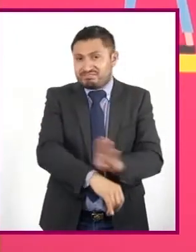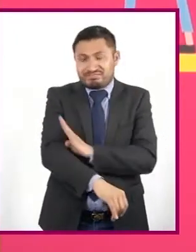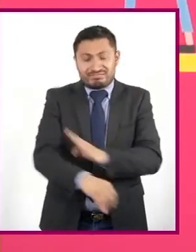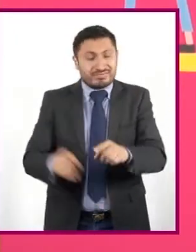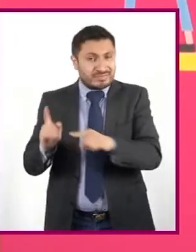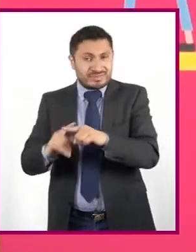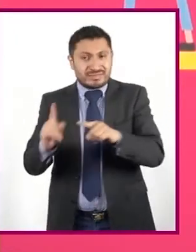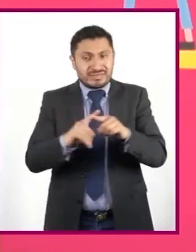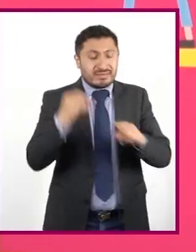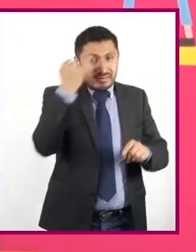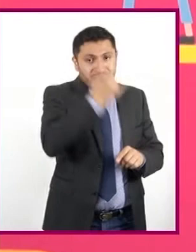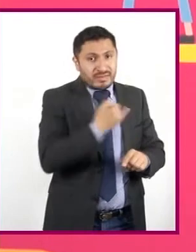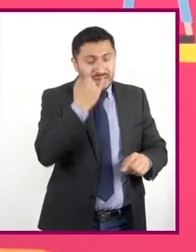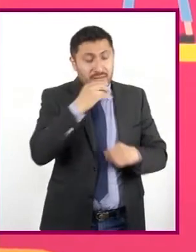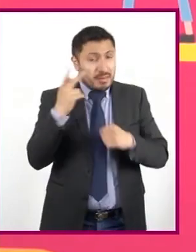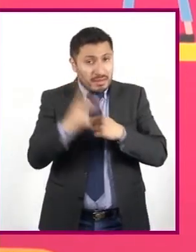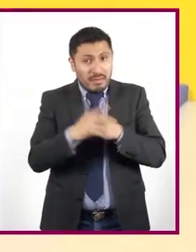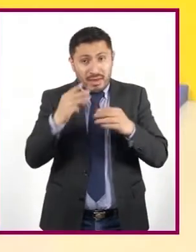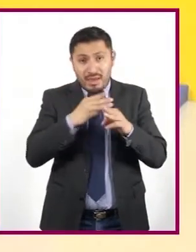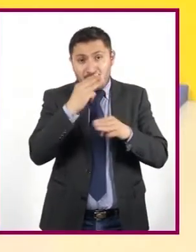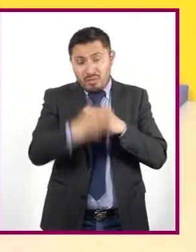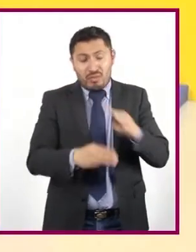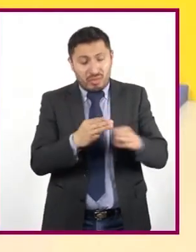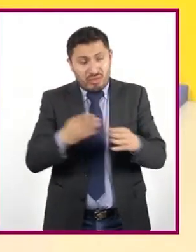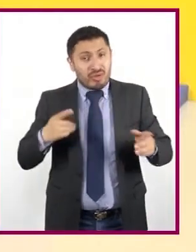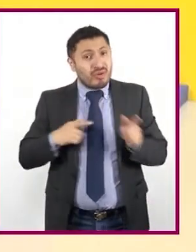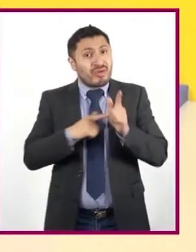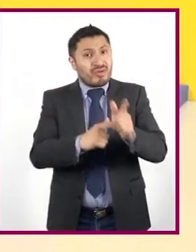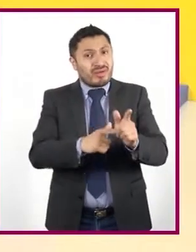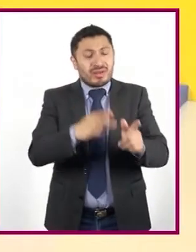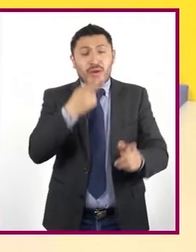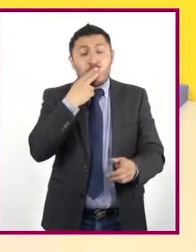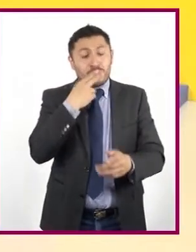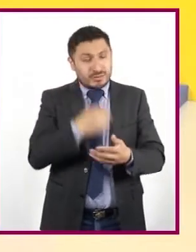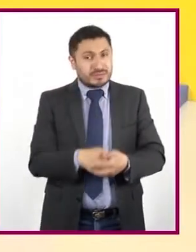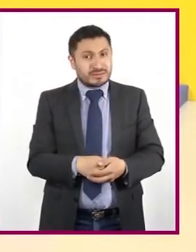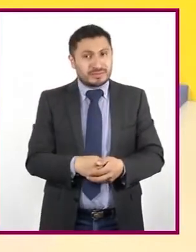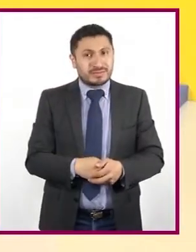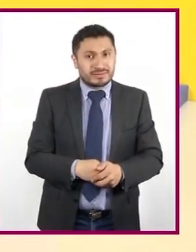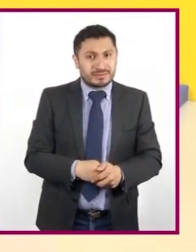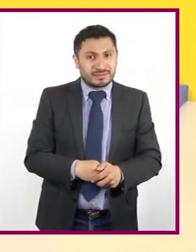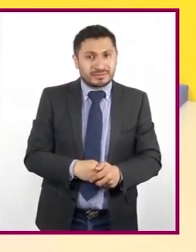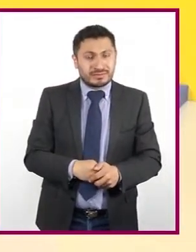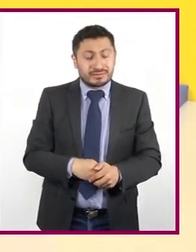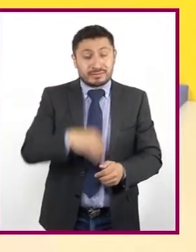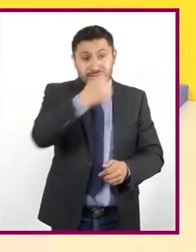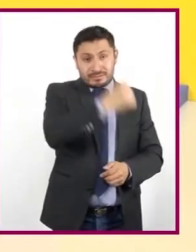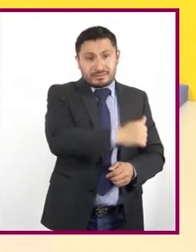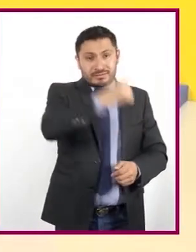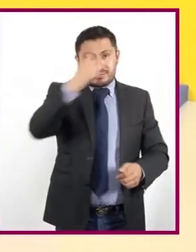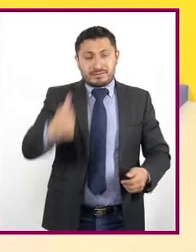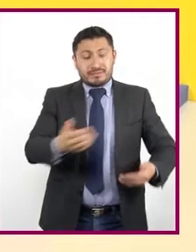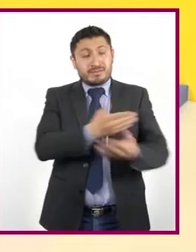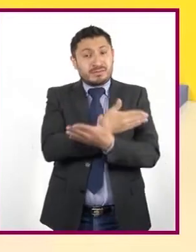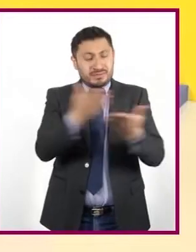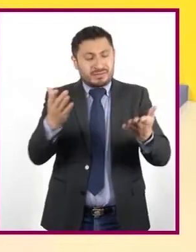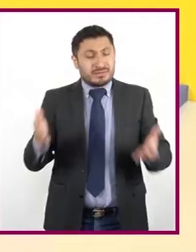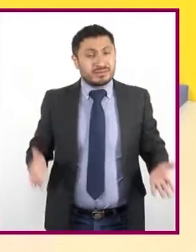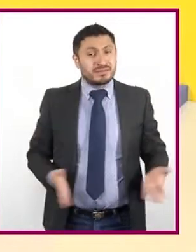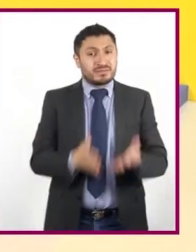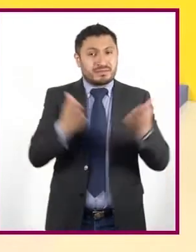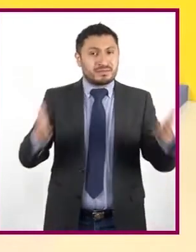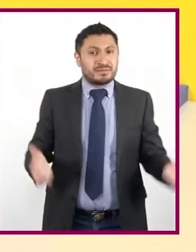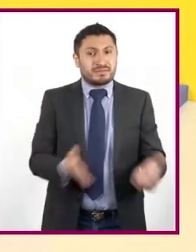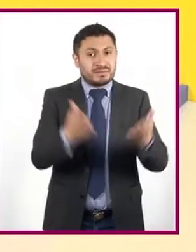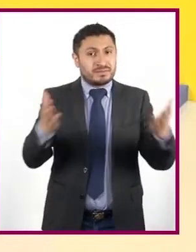en el país y en el mundo se hablen. Cada una y uno de ustedes puede contribuir al